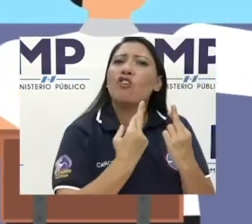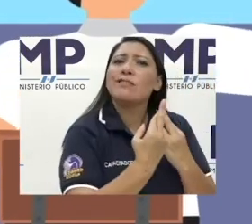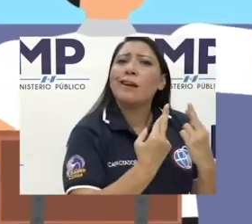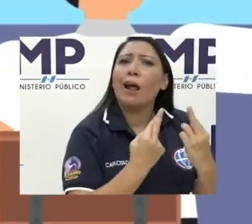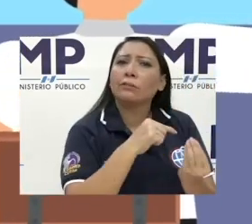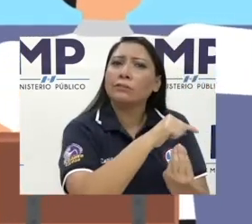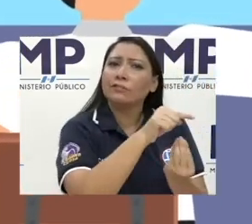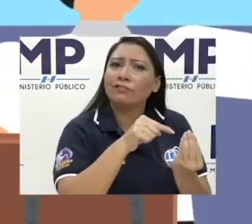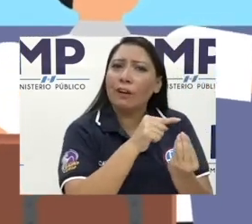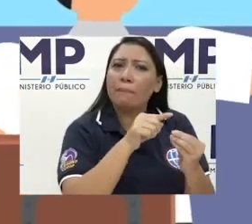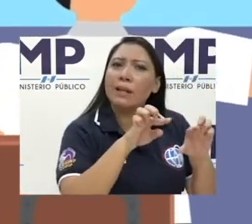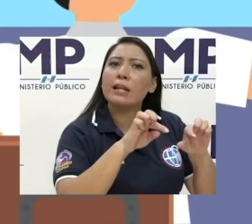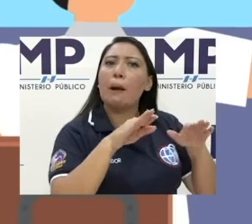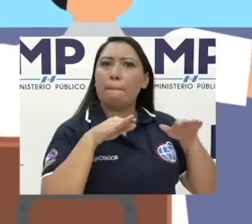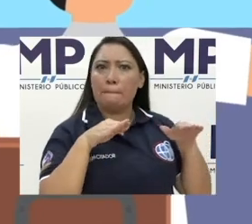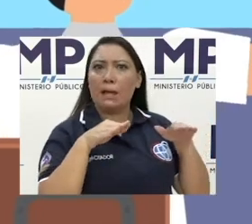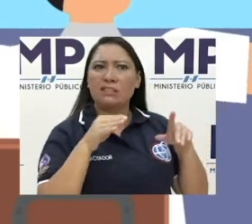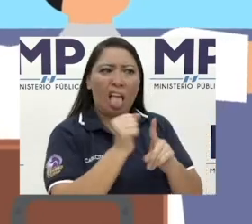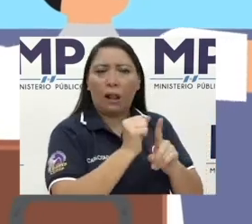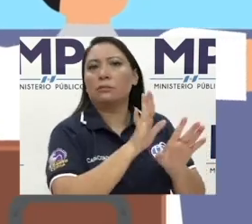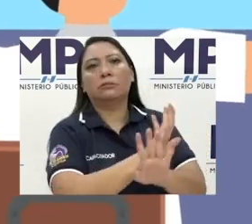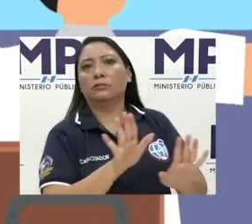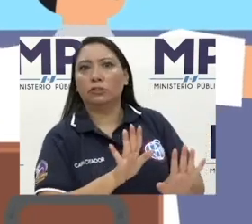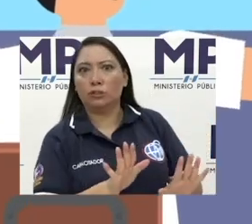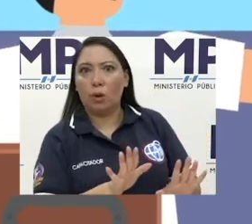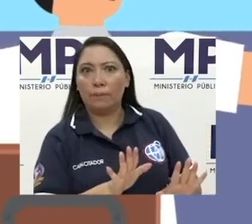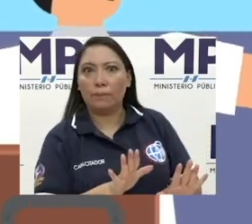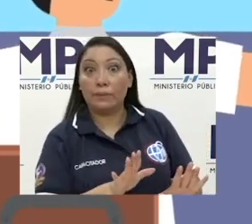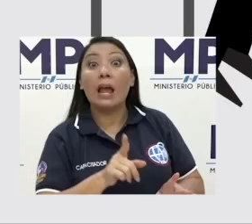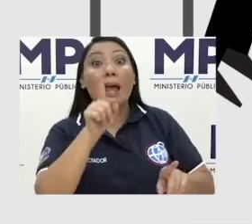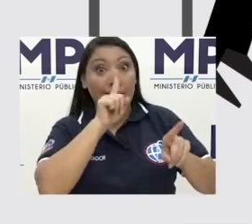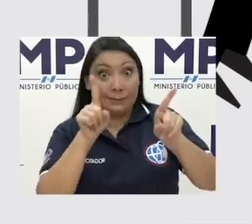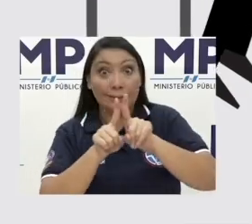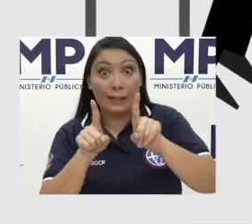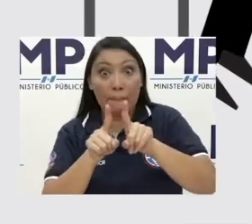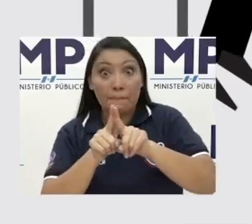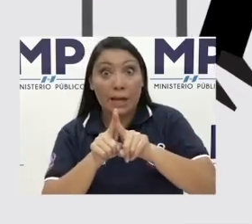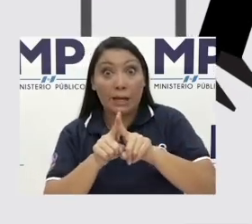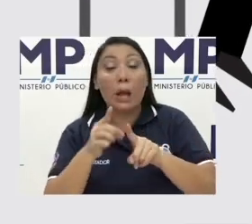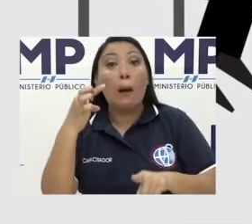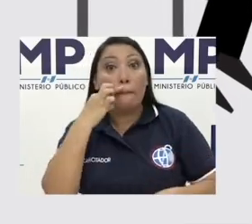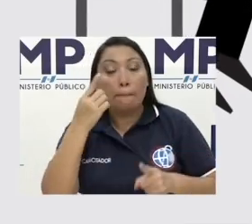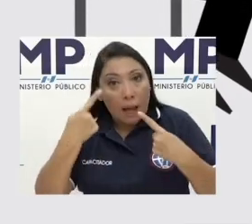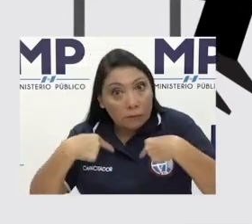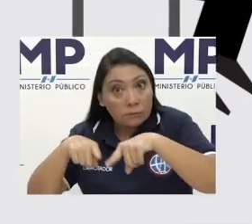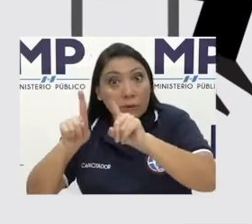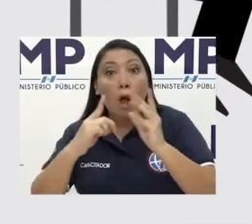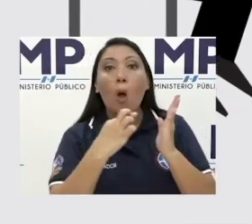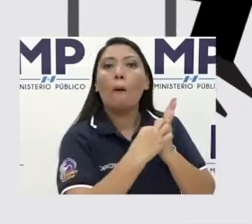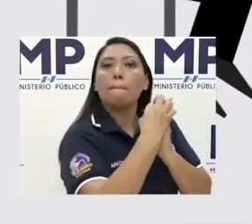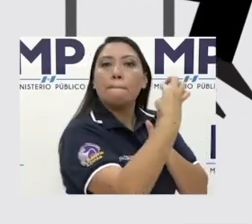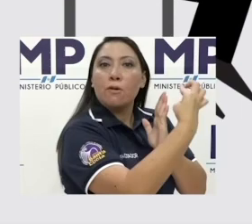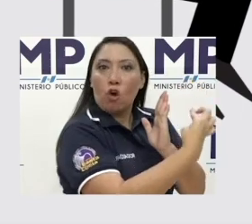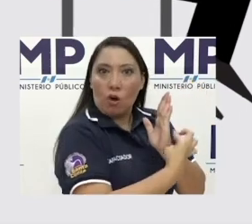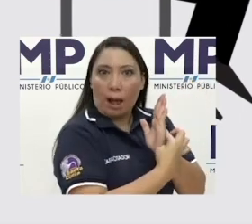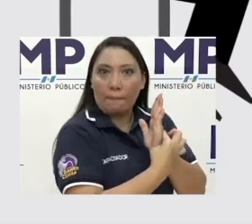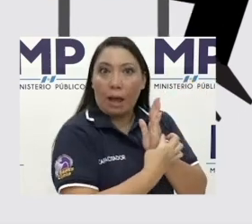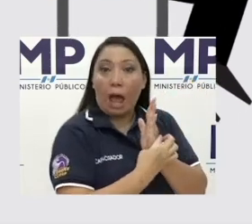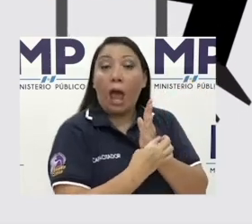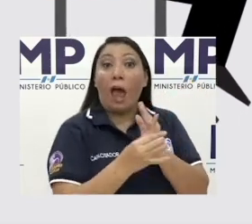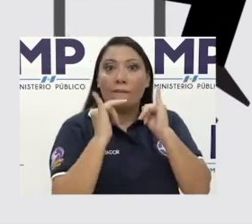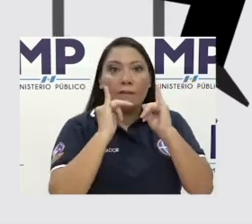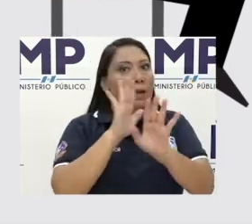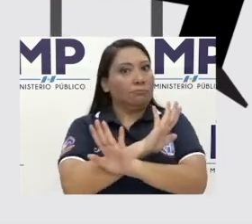aprendido sobre cómo relacionarse con sus hijos y esposa. Además, está asistiendo a un programa